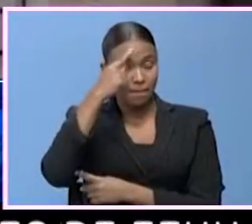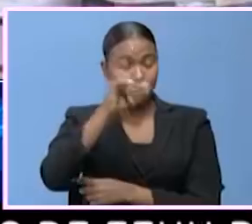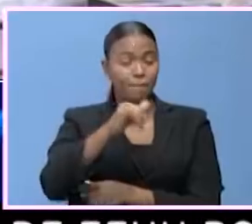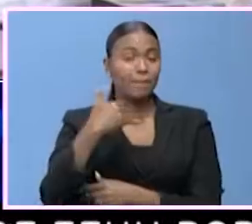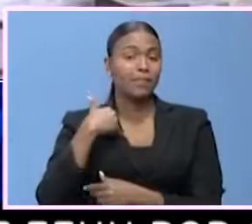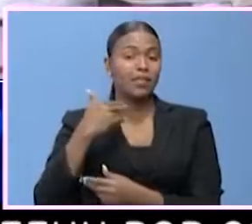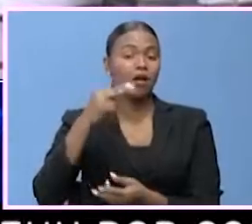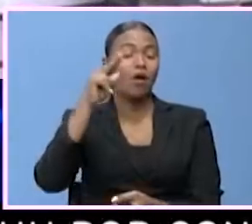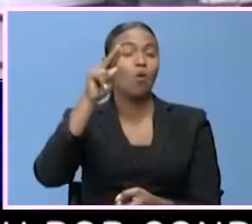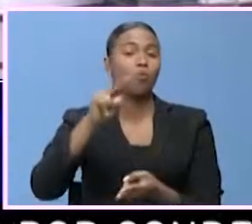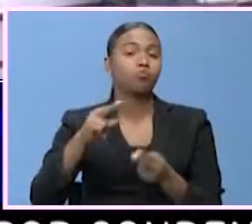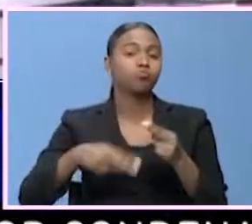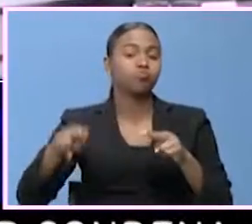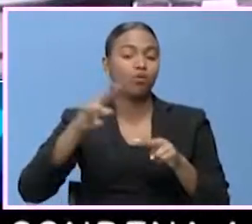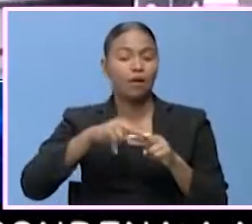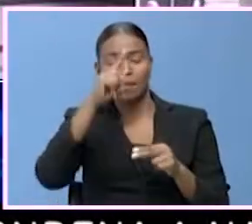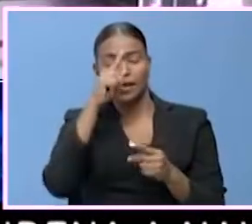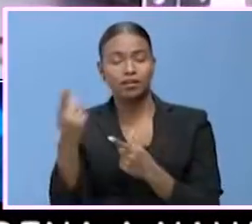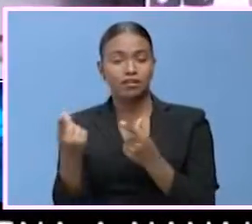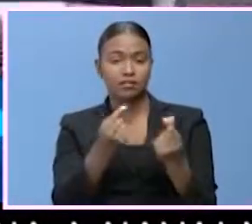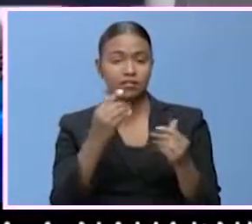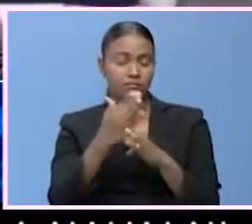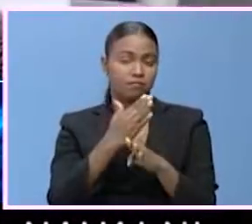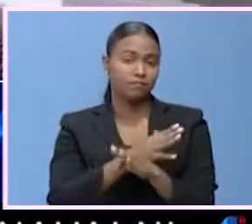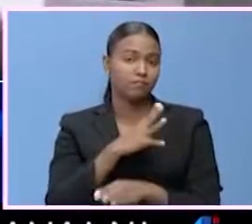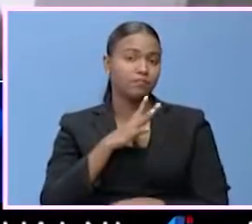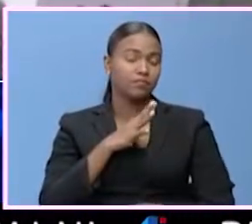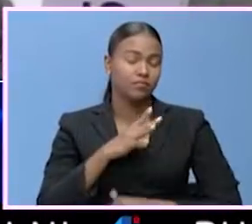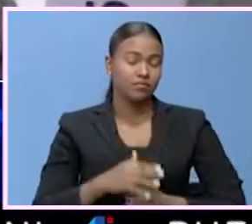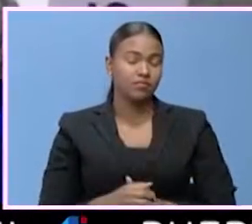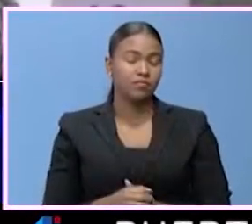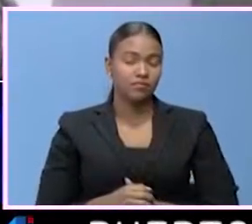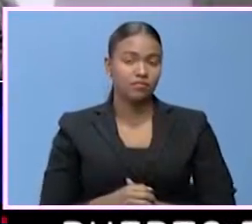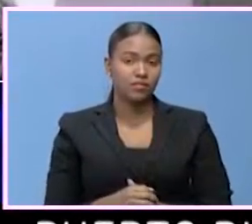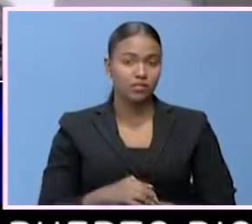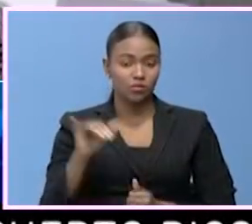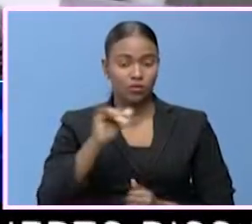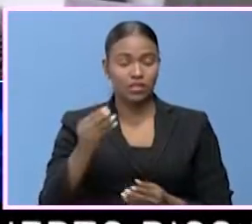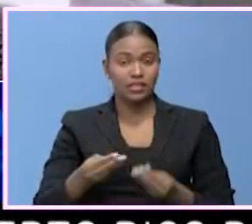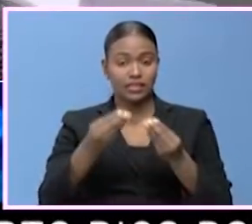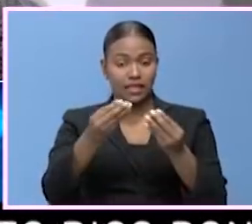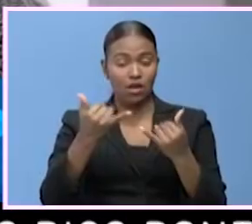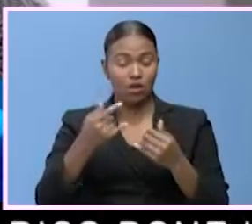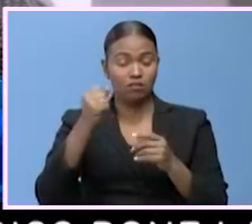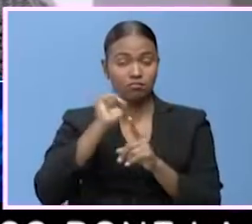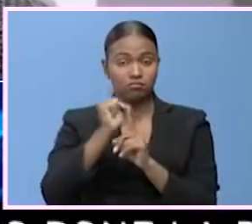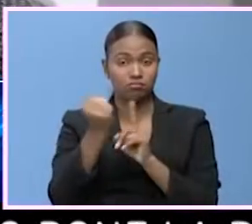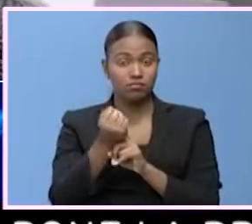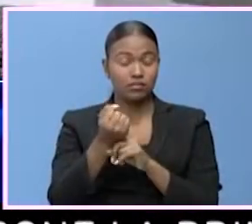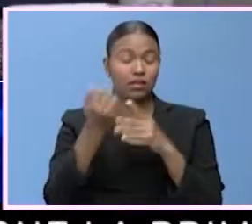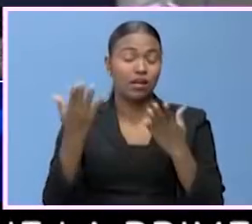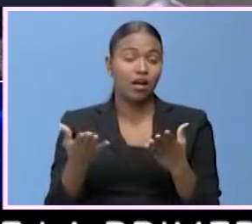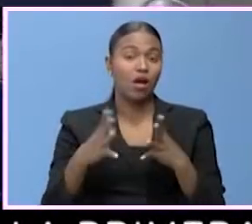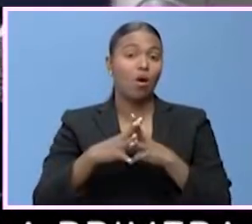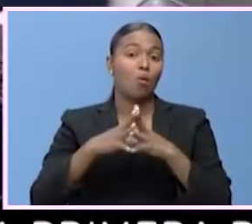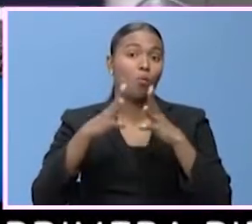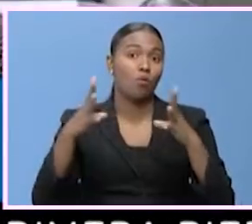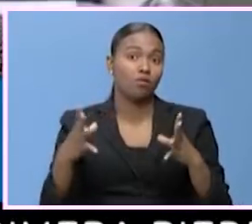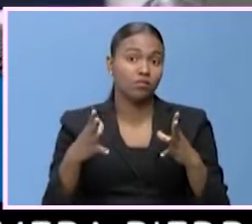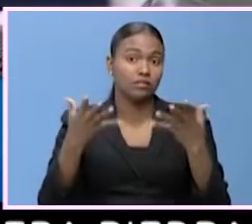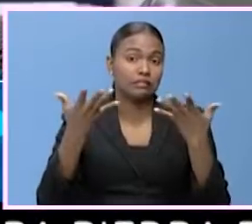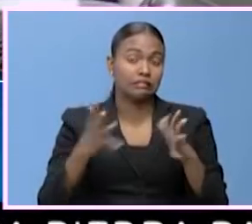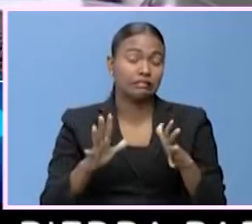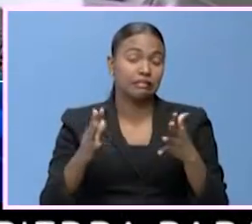con la dinamización de la actividad productiva. Y viene dado en un momento en que masivamente